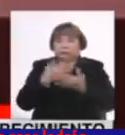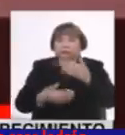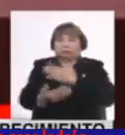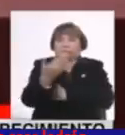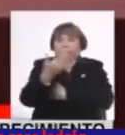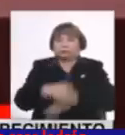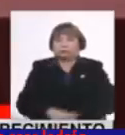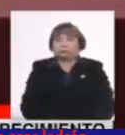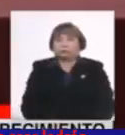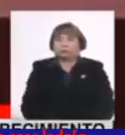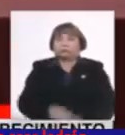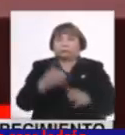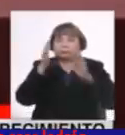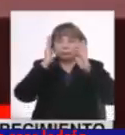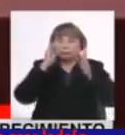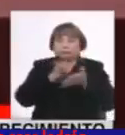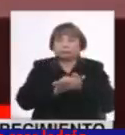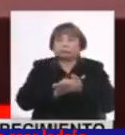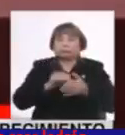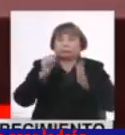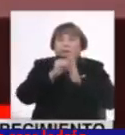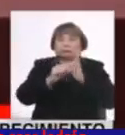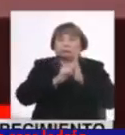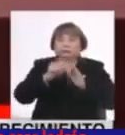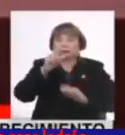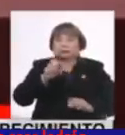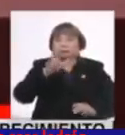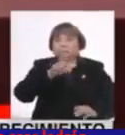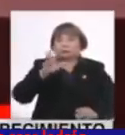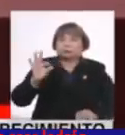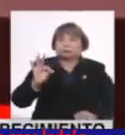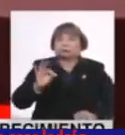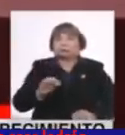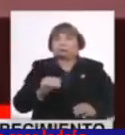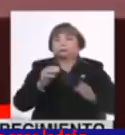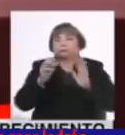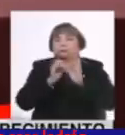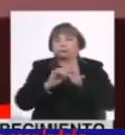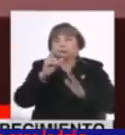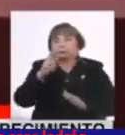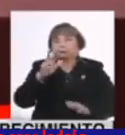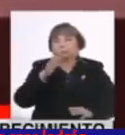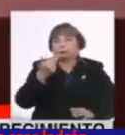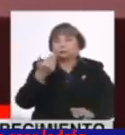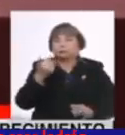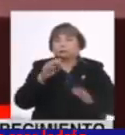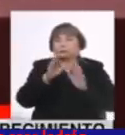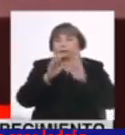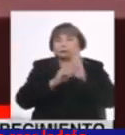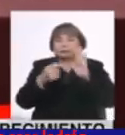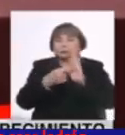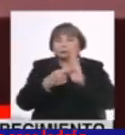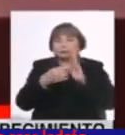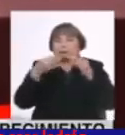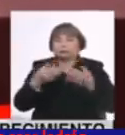buenos días. En atención a lo dispuesto en el artículo número 139, inciso 3 y 14 de nuestra Constitución